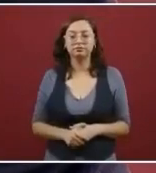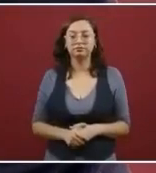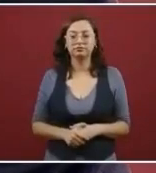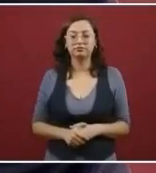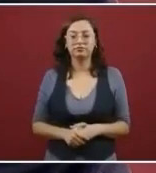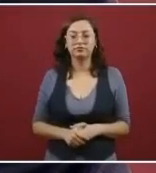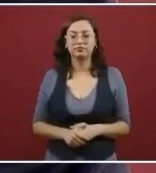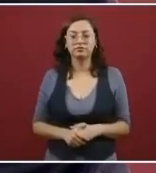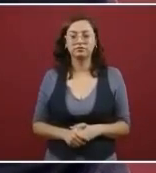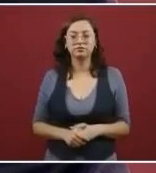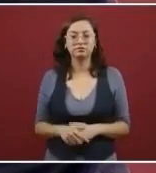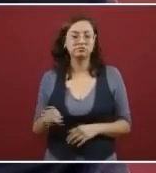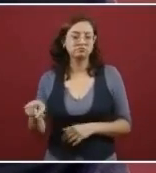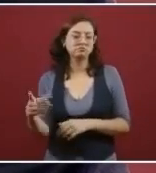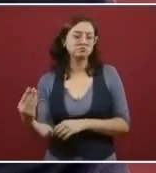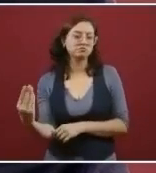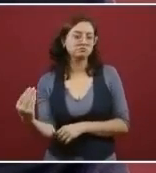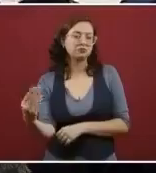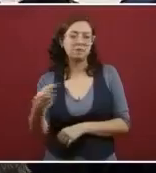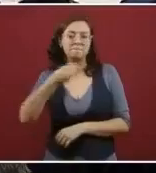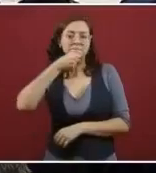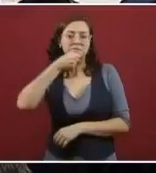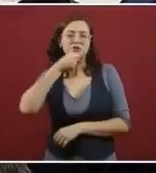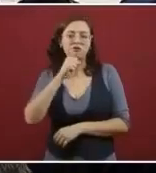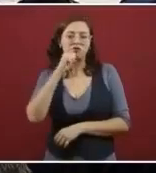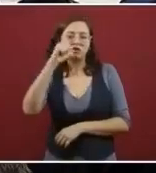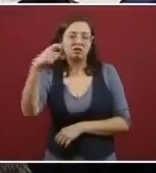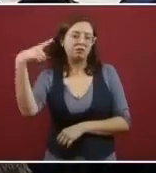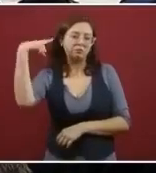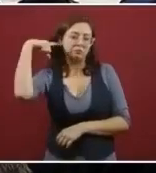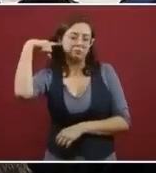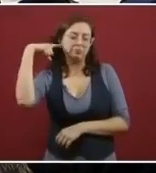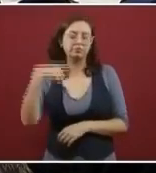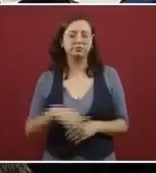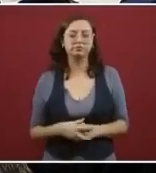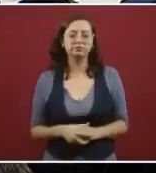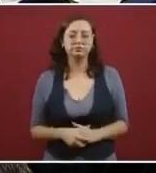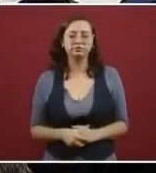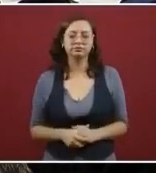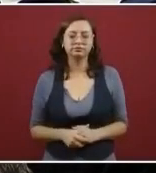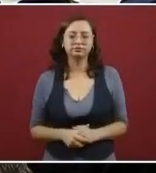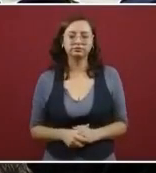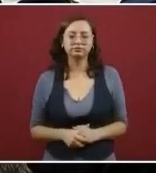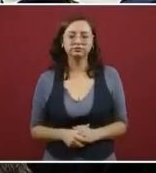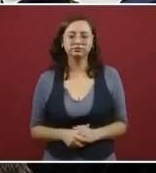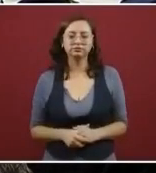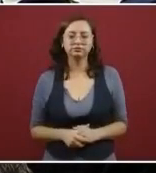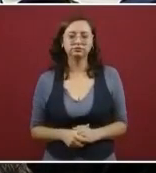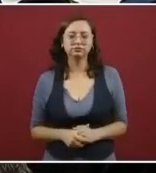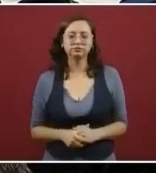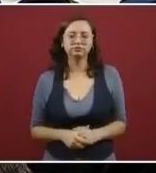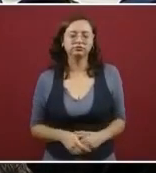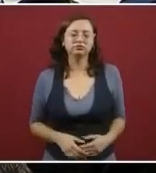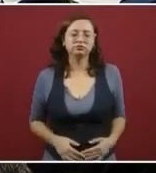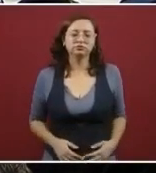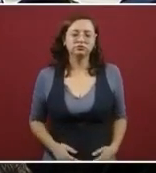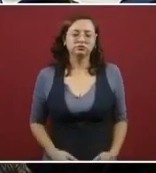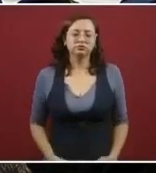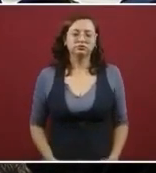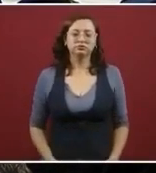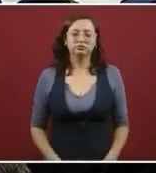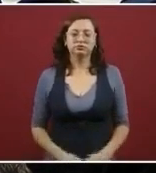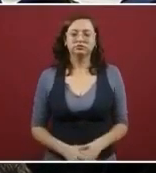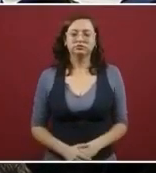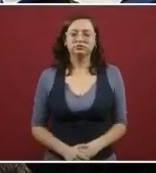Pero México está retornando a miles de migrantes. Es cierto que ha dado también más de 15.000 visas humanitarias, pero no es.